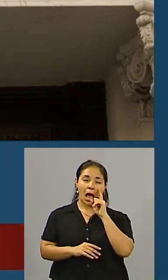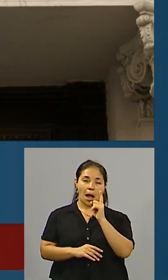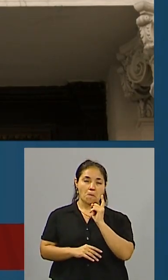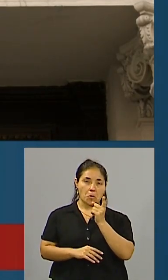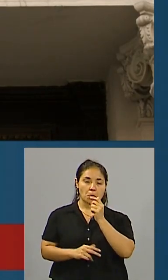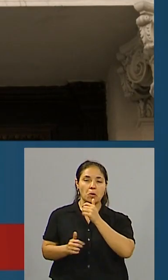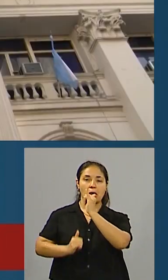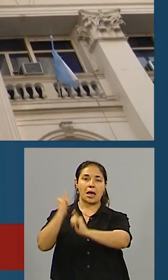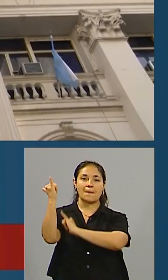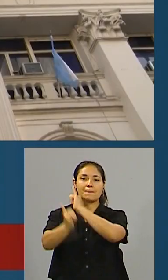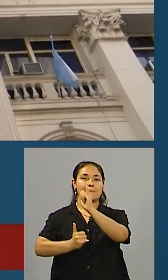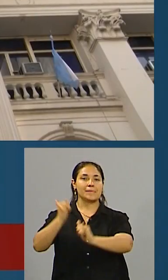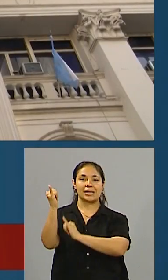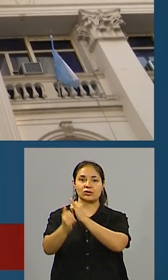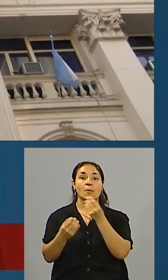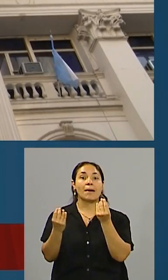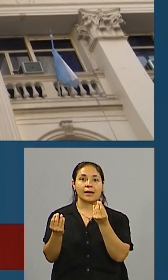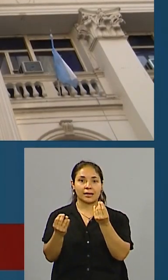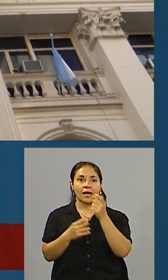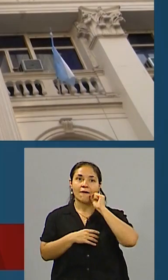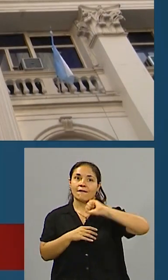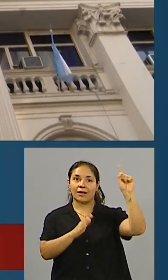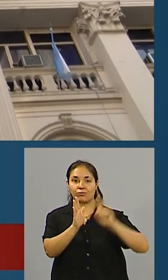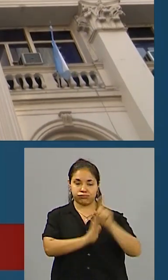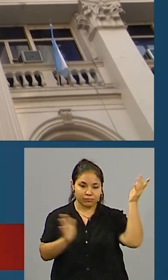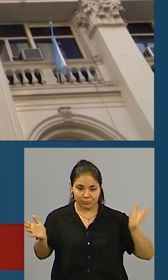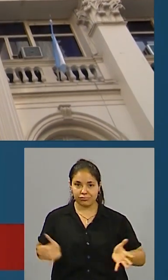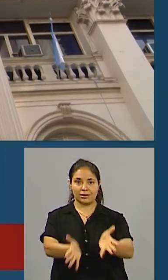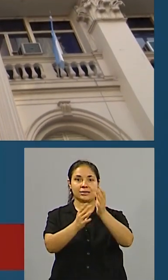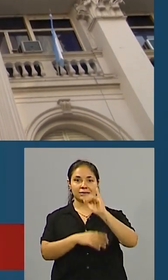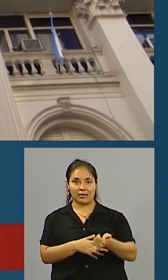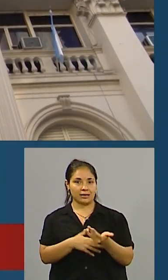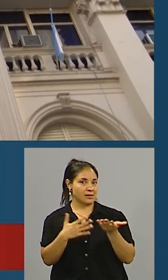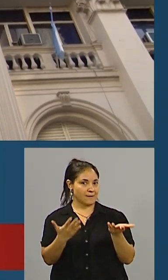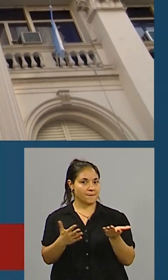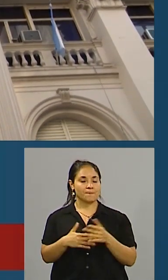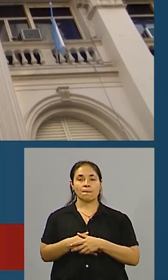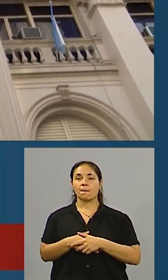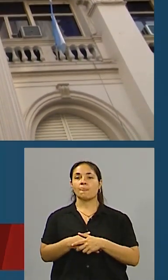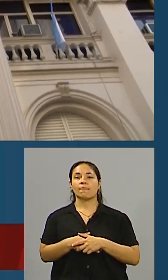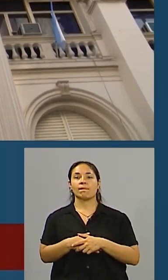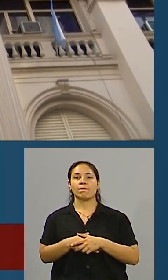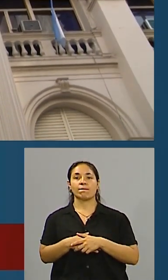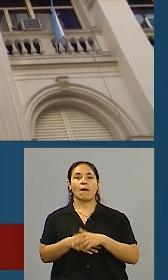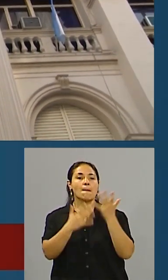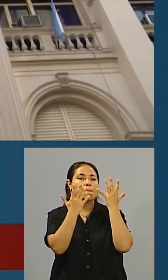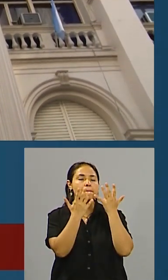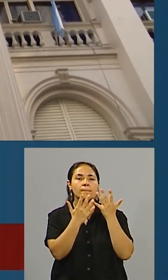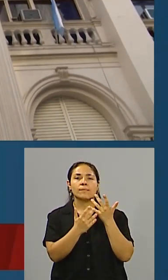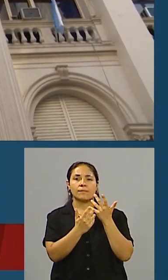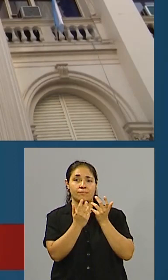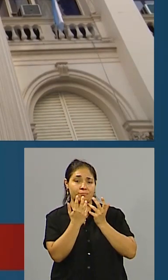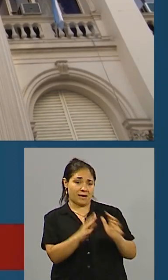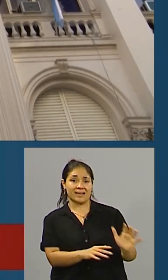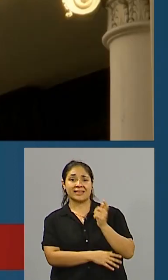objeto de soltar una corrida inflacionaria, hiperinflacionaria. ¿Quiénes pierden más? Perdemos,